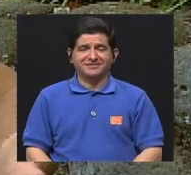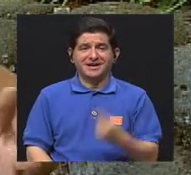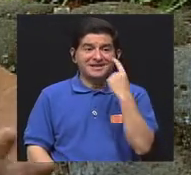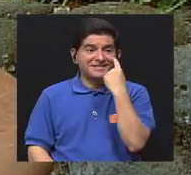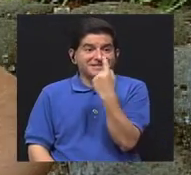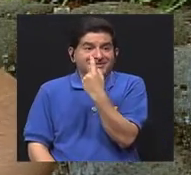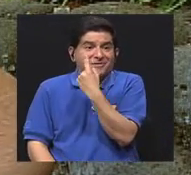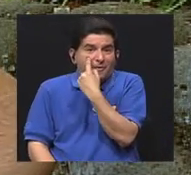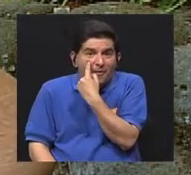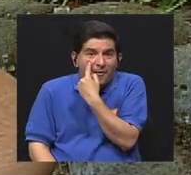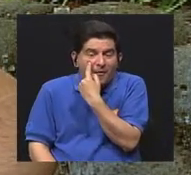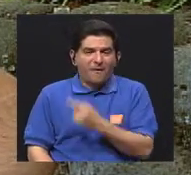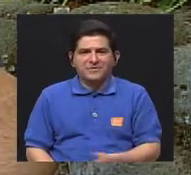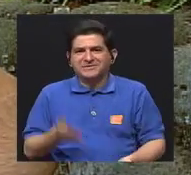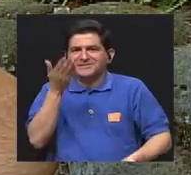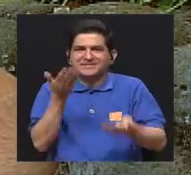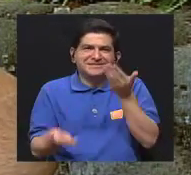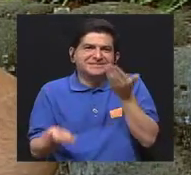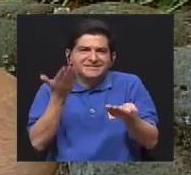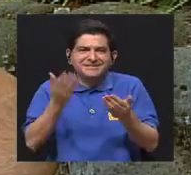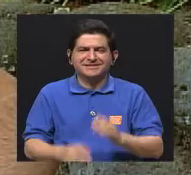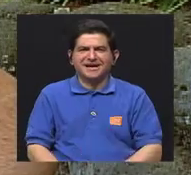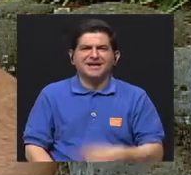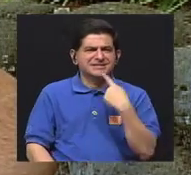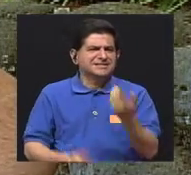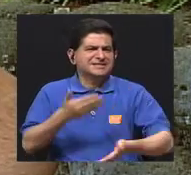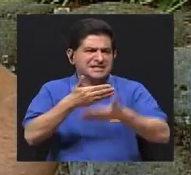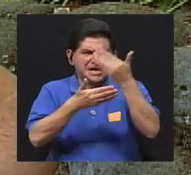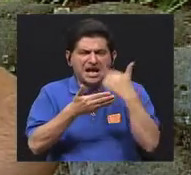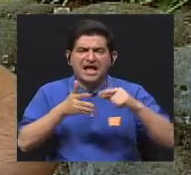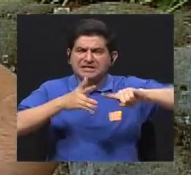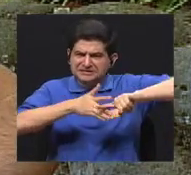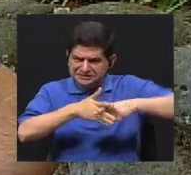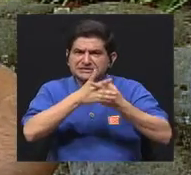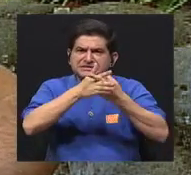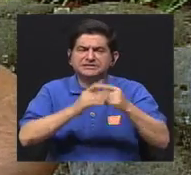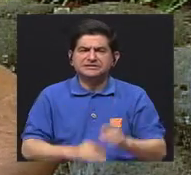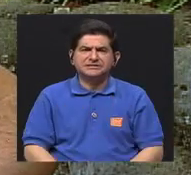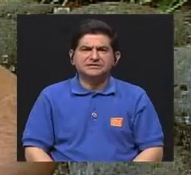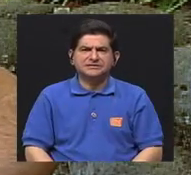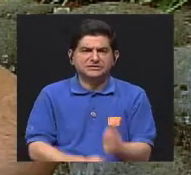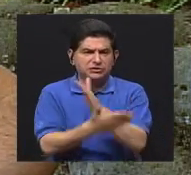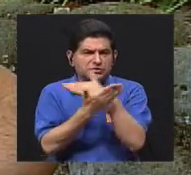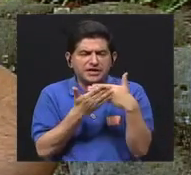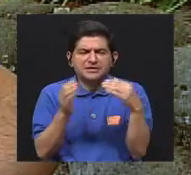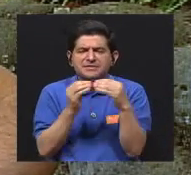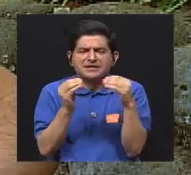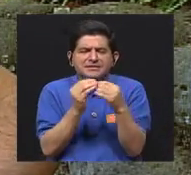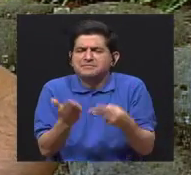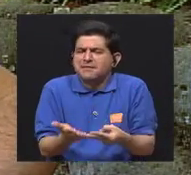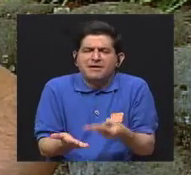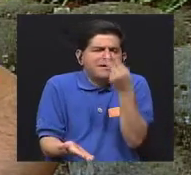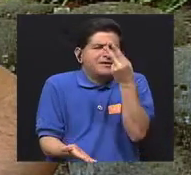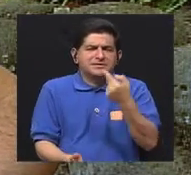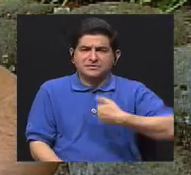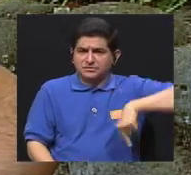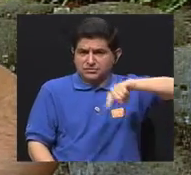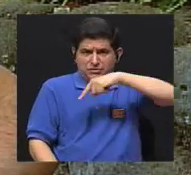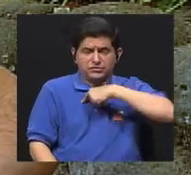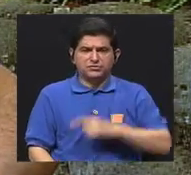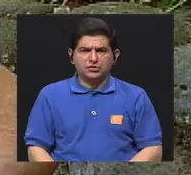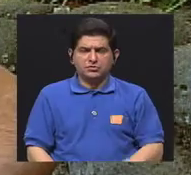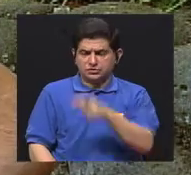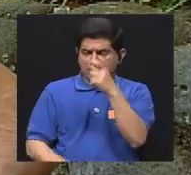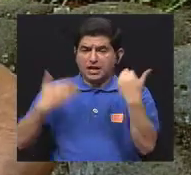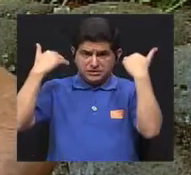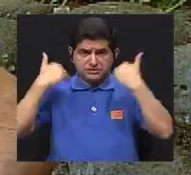ojos es tal vez, como les dije en la introducción, de los órganos que más apreciamos, ¿verdad? Como seres